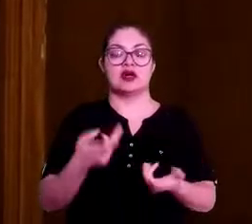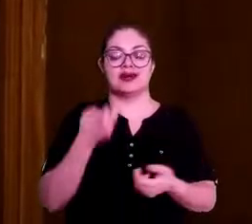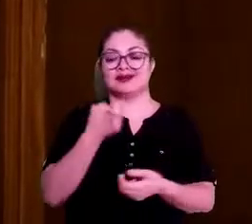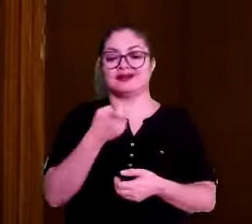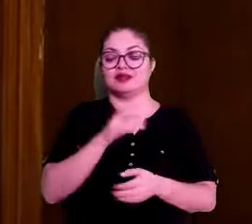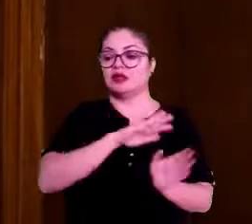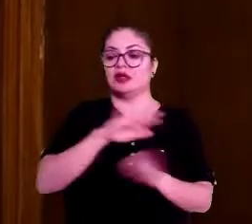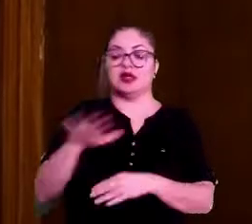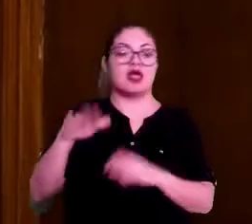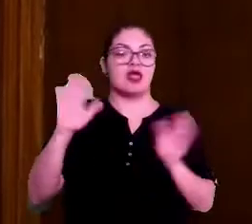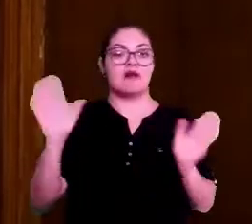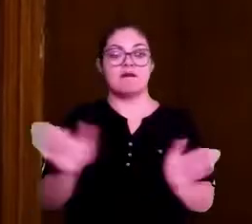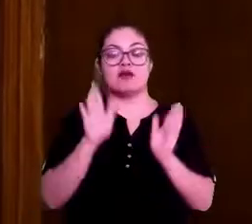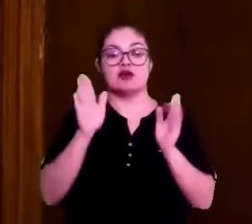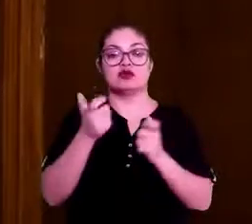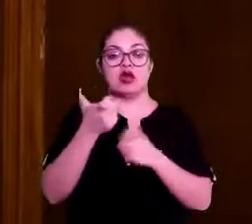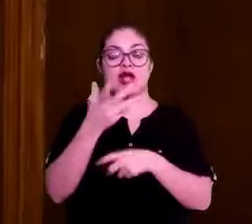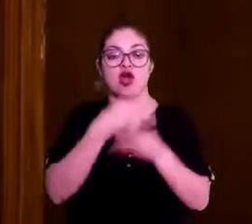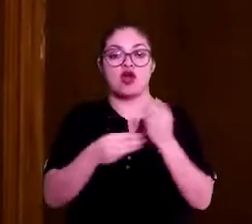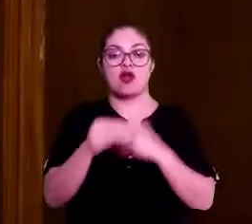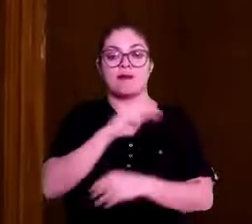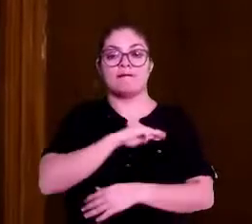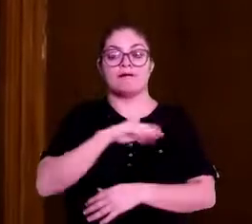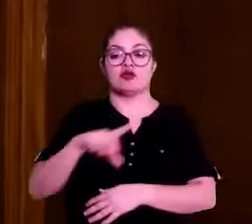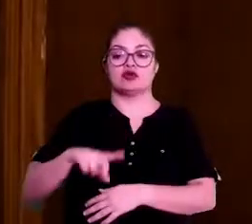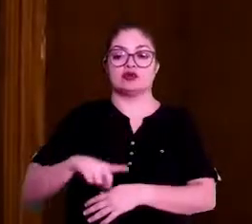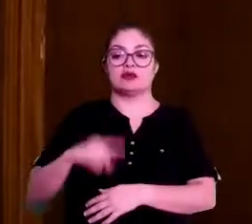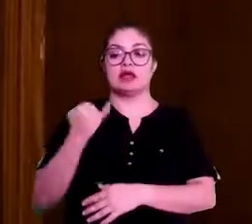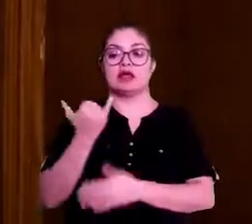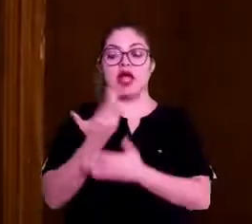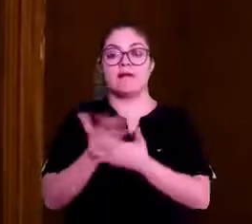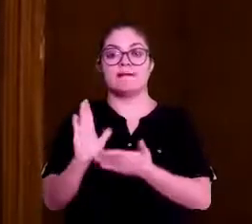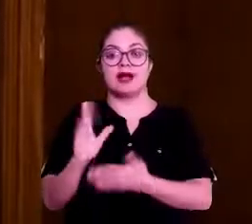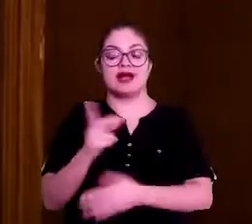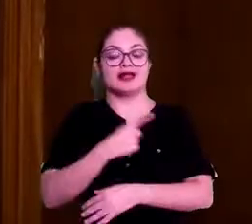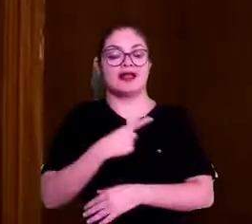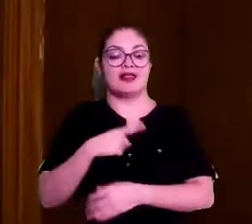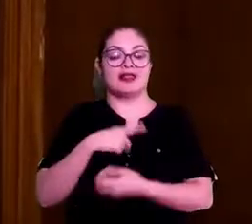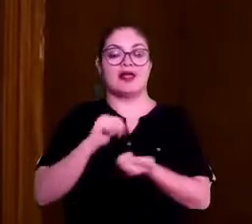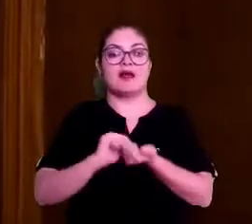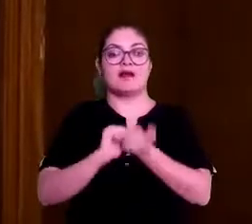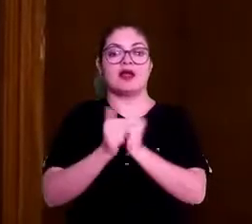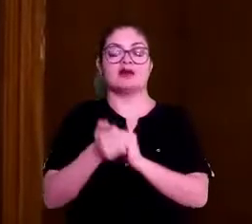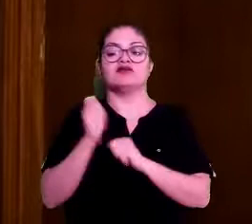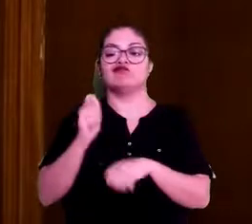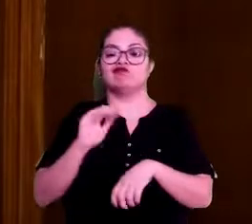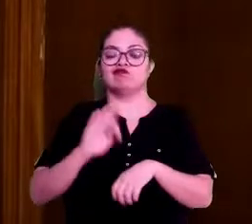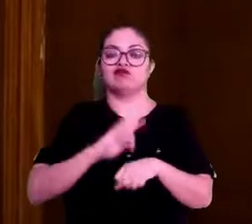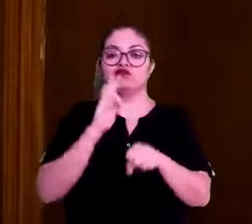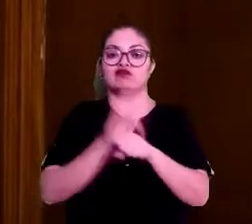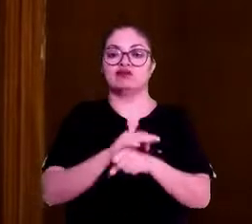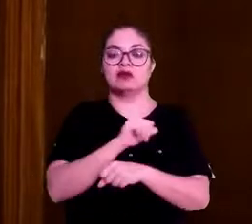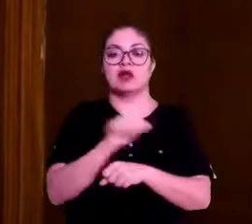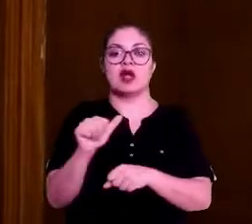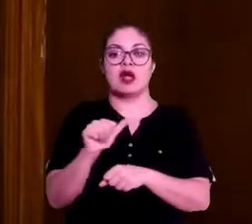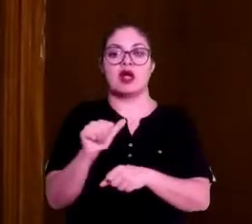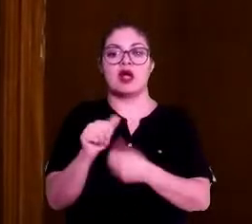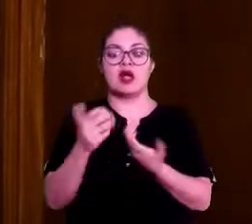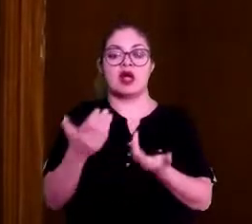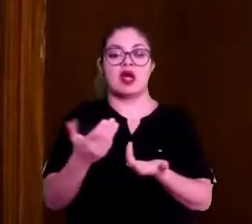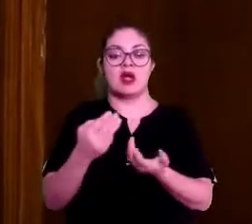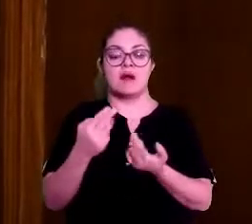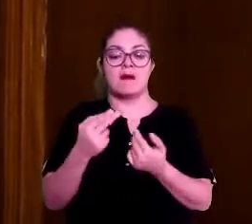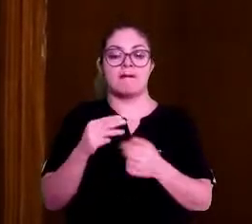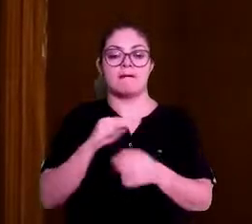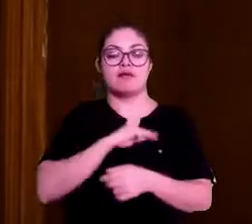el impulso económico municipal, además de generar un fortalecimiento a la hacienda municipal